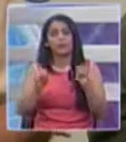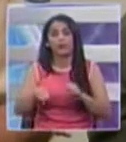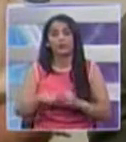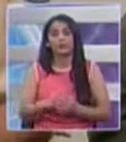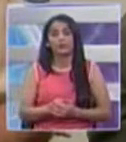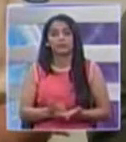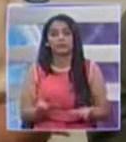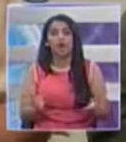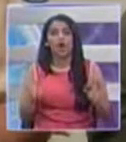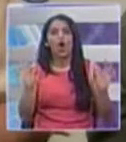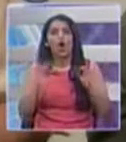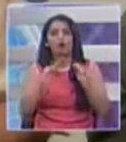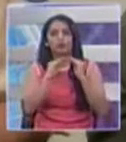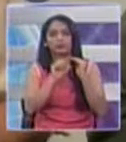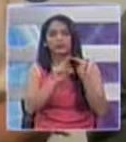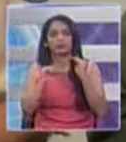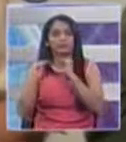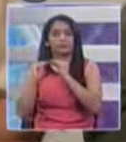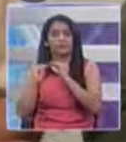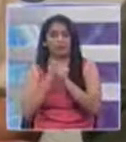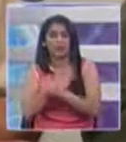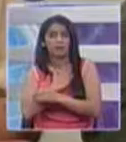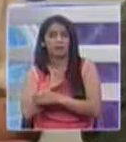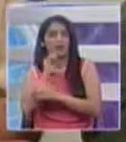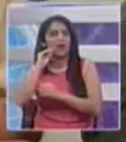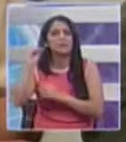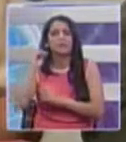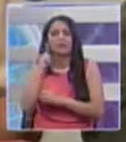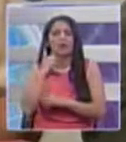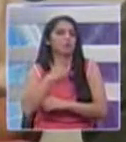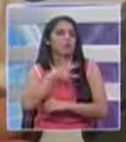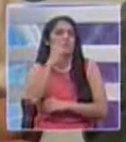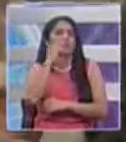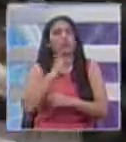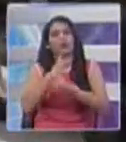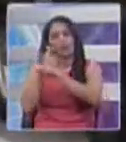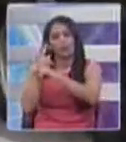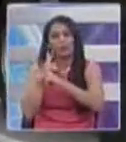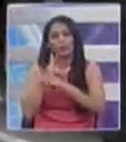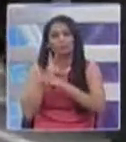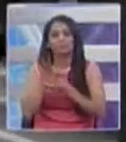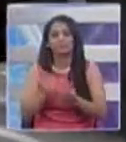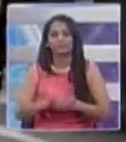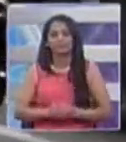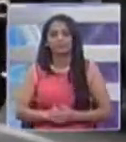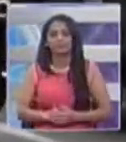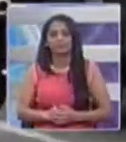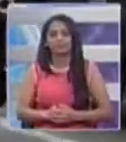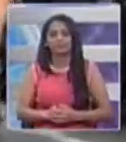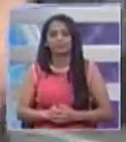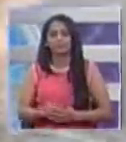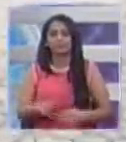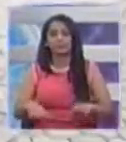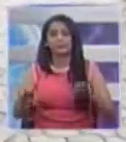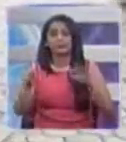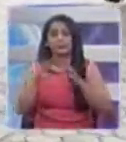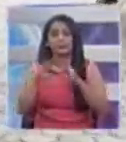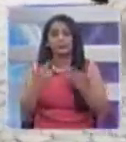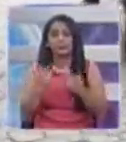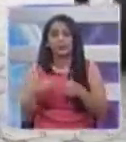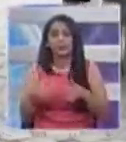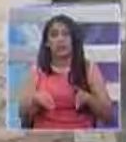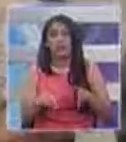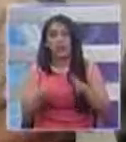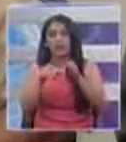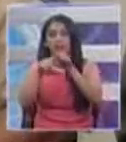confianza, indicarle que van a salir y que sepan que ese vecino va a estar pendiente. Las acciones de control también son desplegadas en las vías